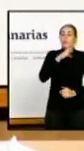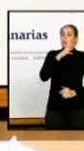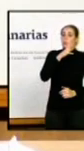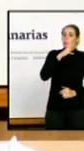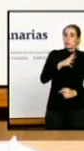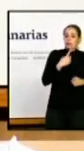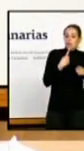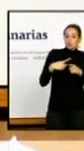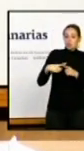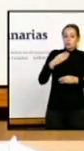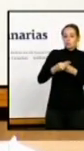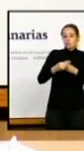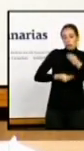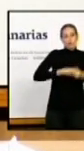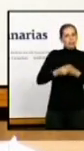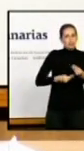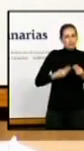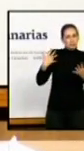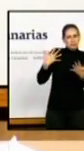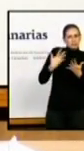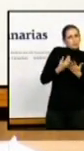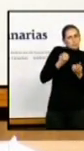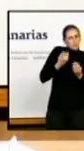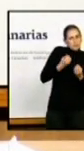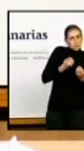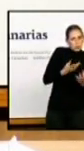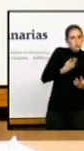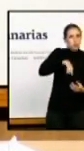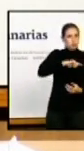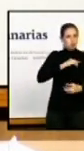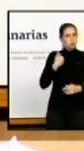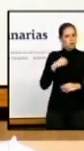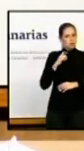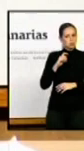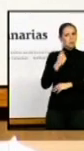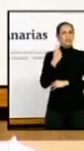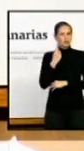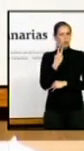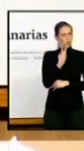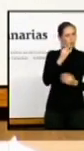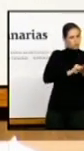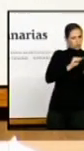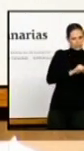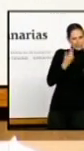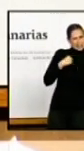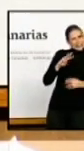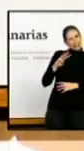las principales conclusiones que acaba de comunicar el presidente del Gobierno de Canarias, Ángel Víctor Torres.